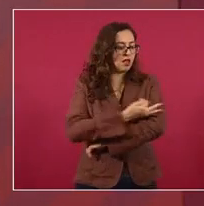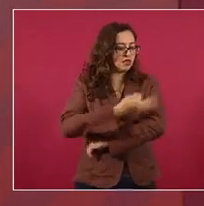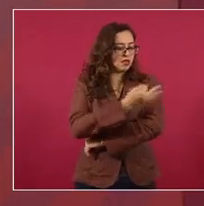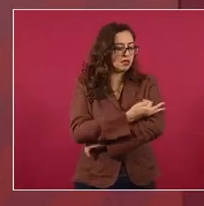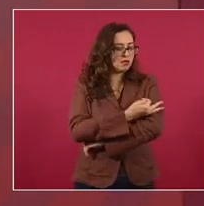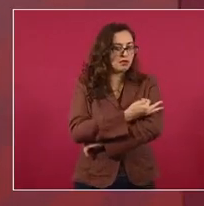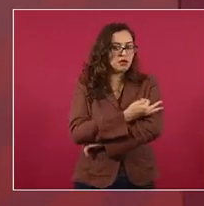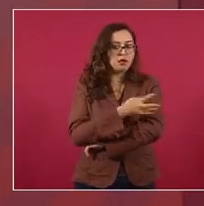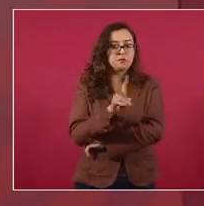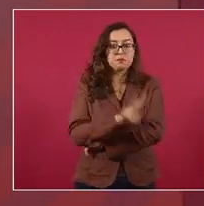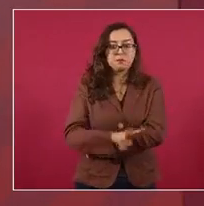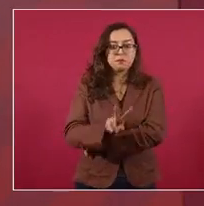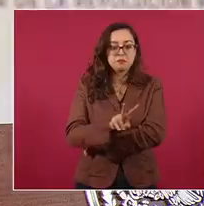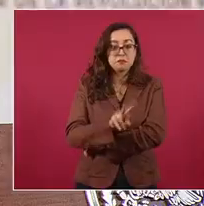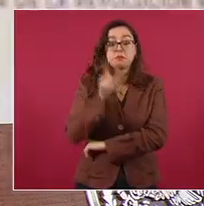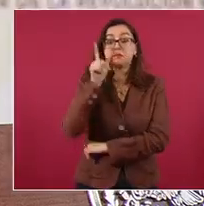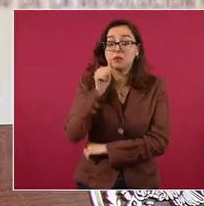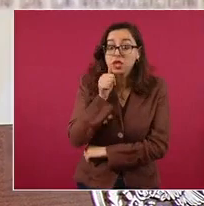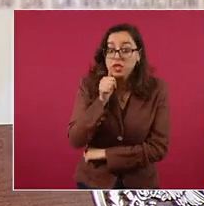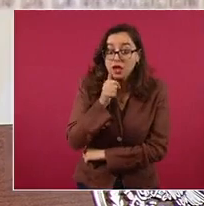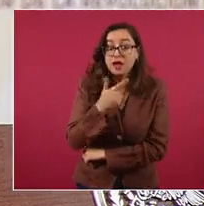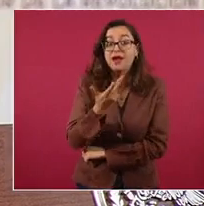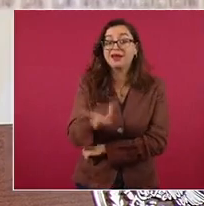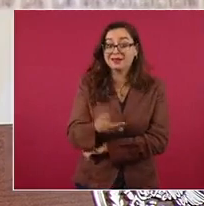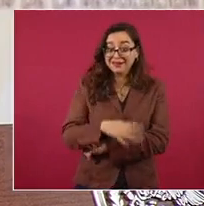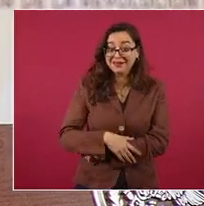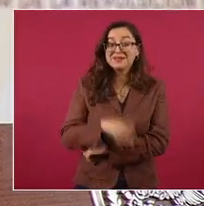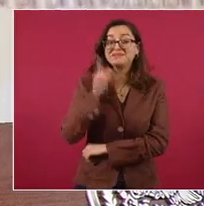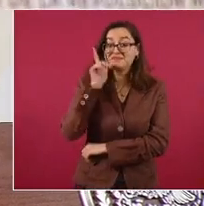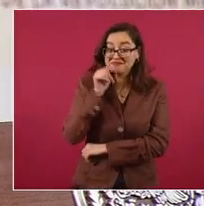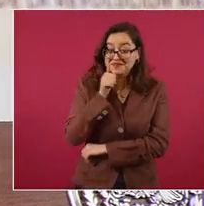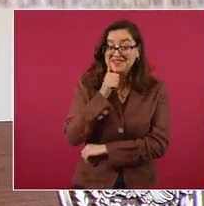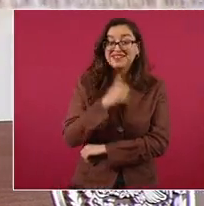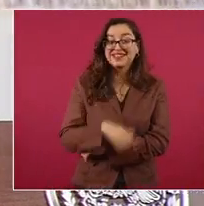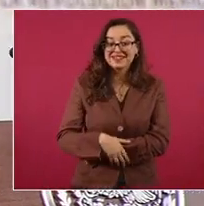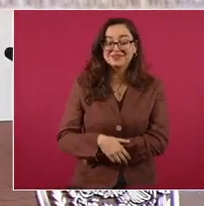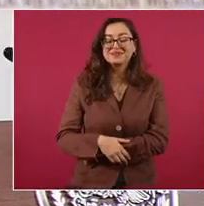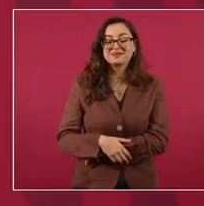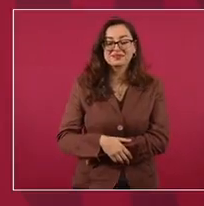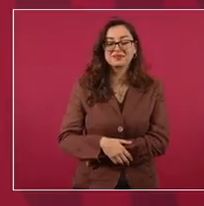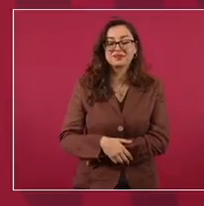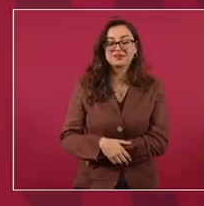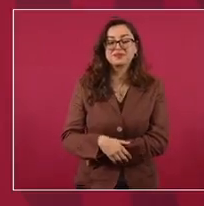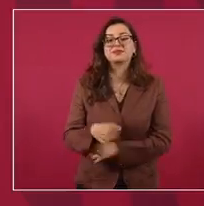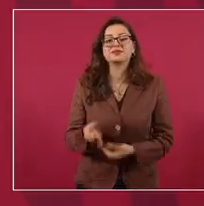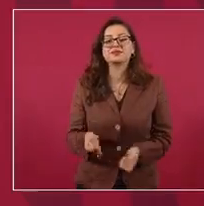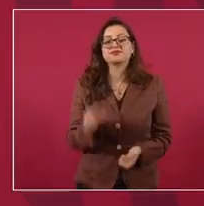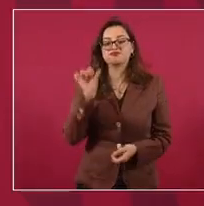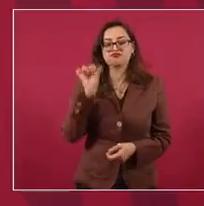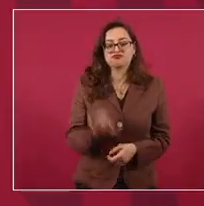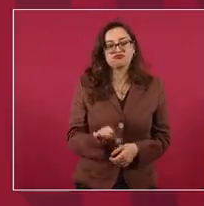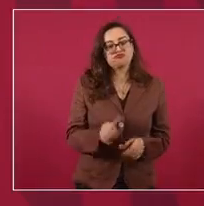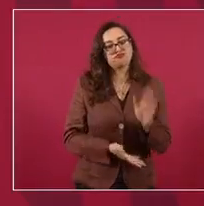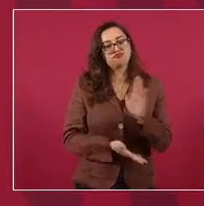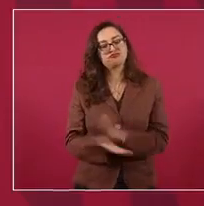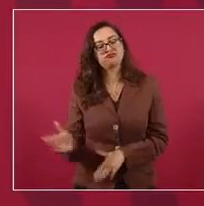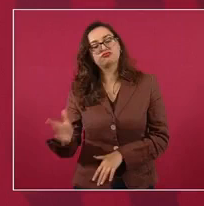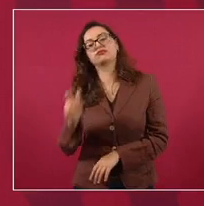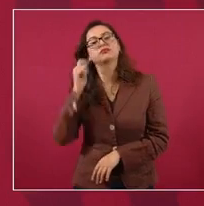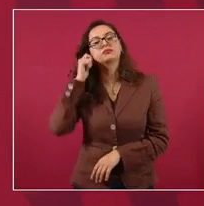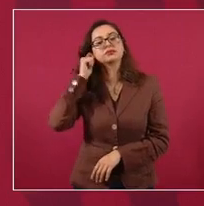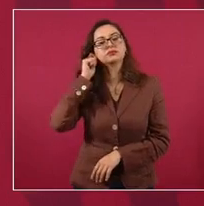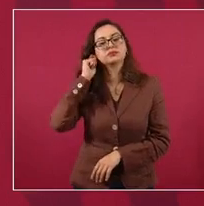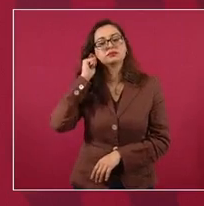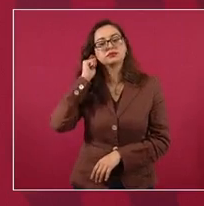viernes. Ah, mañana, sí. Sí. Hoy estamos en La Paz.